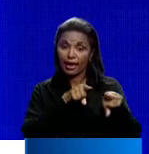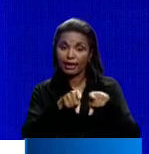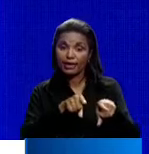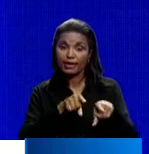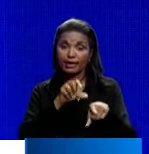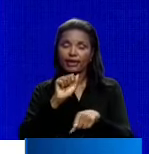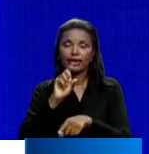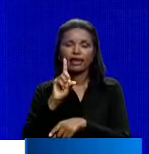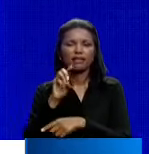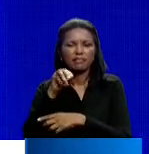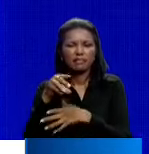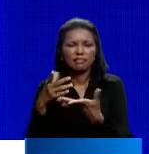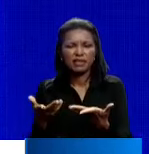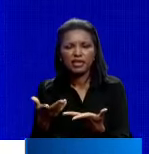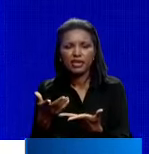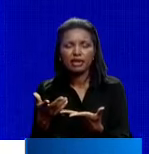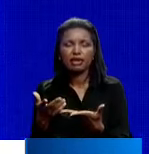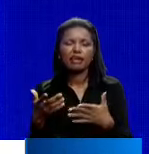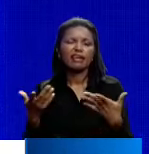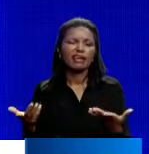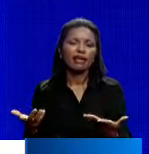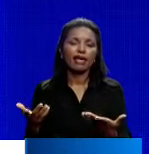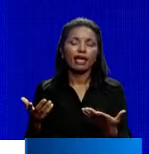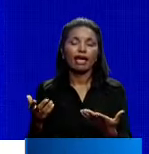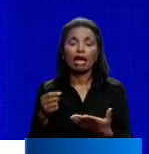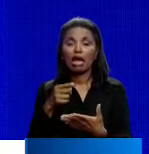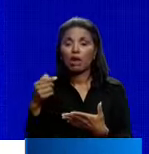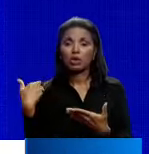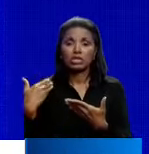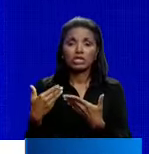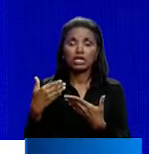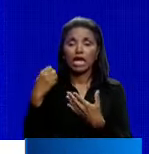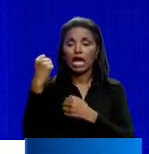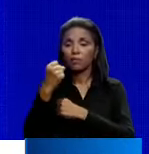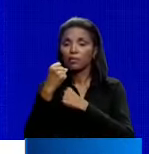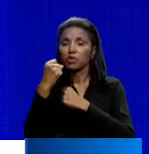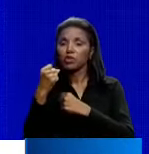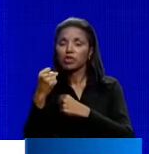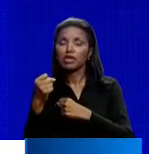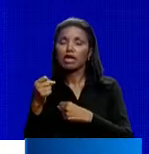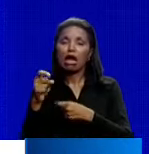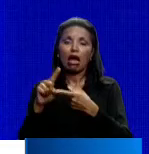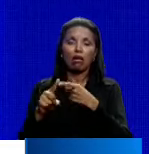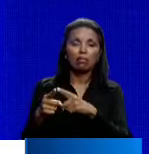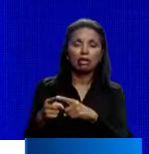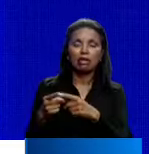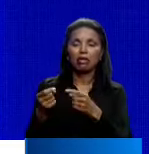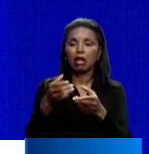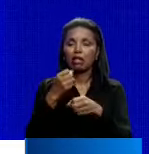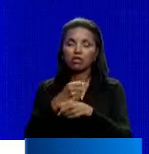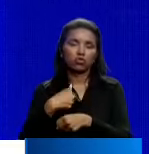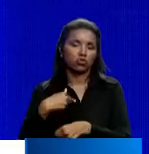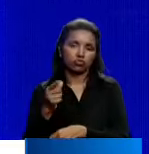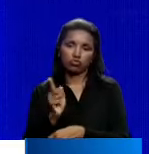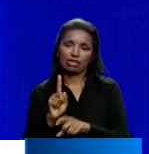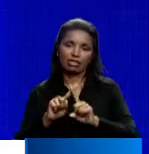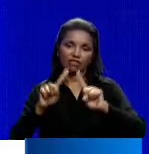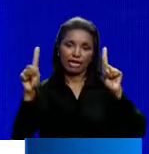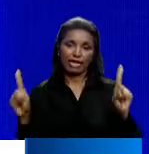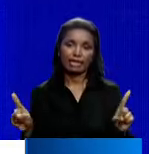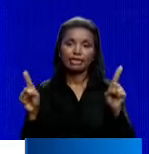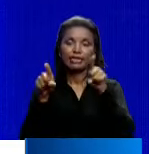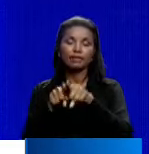manera tal de que se acabó el compinche de los que lleguen al poder en la administración de la cosa pública. Vamos a pasar normas